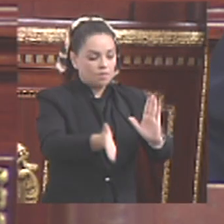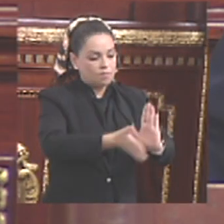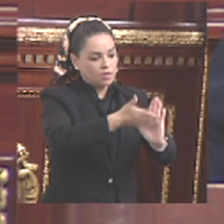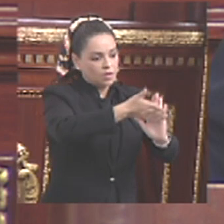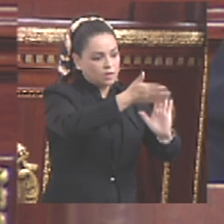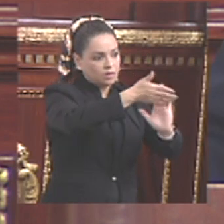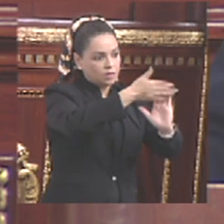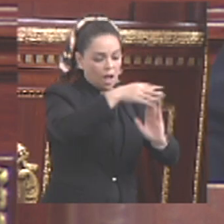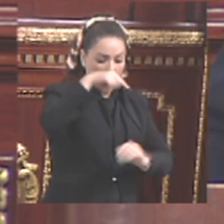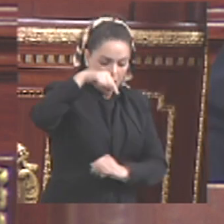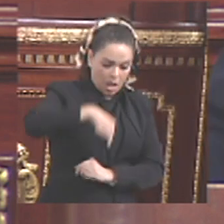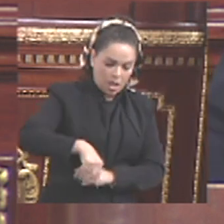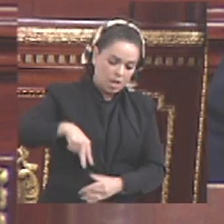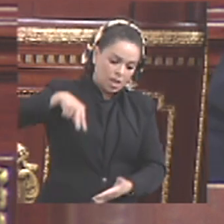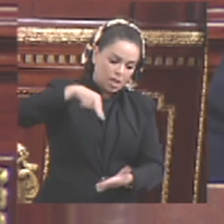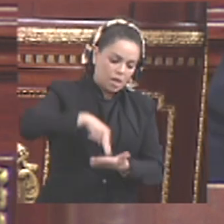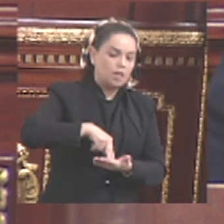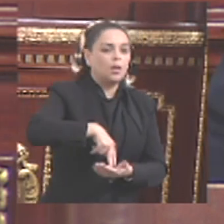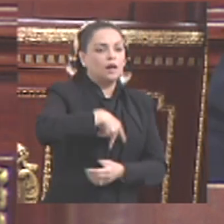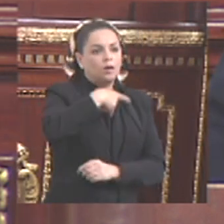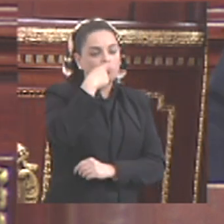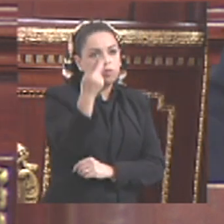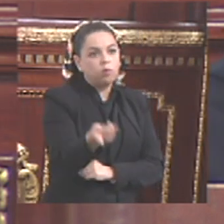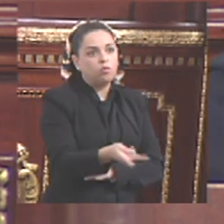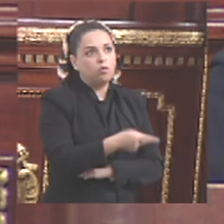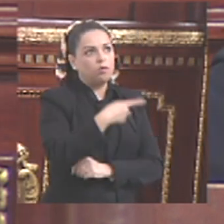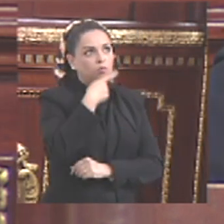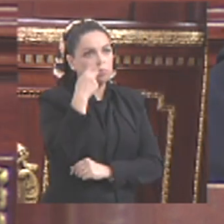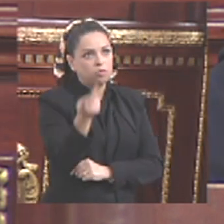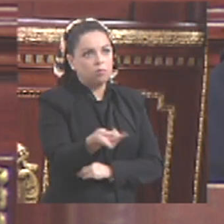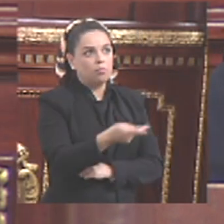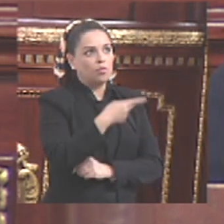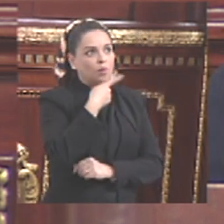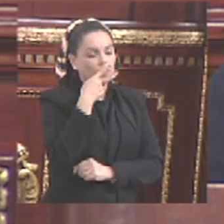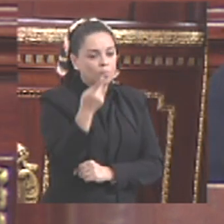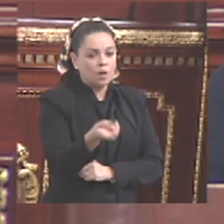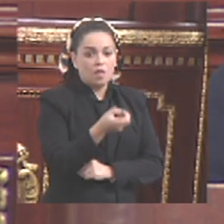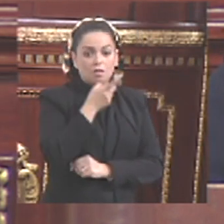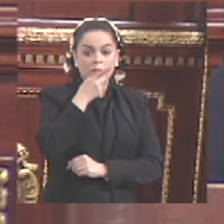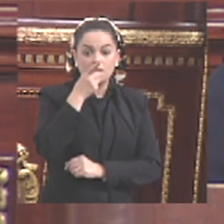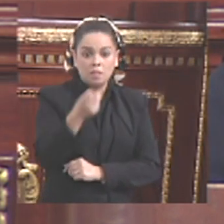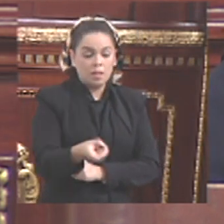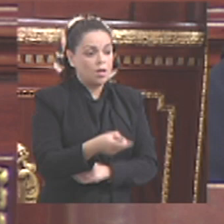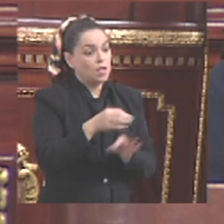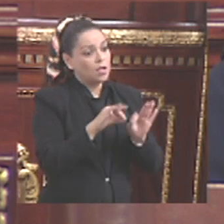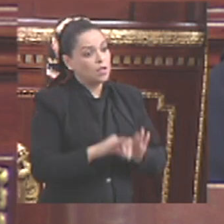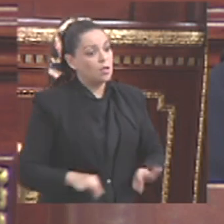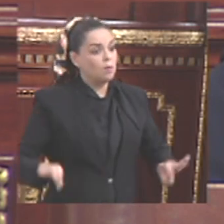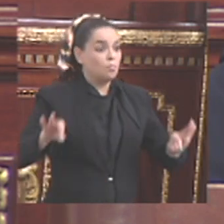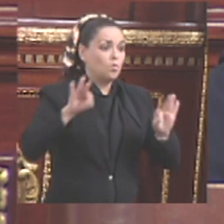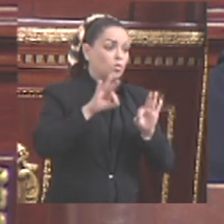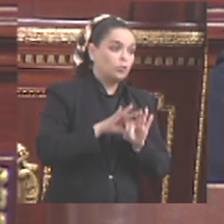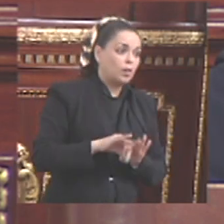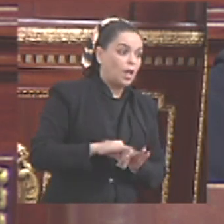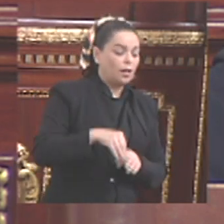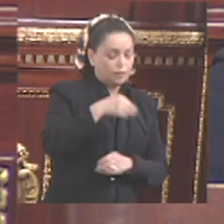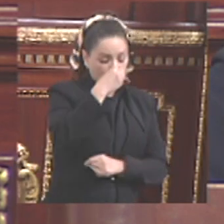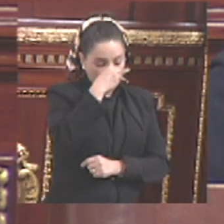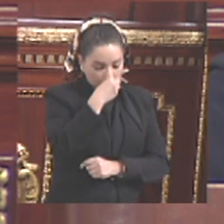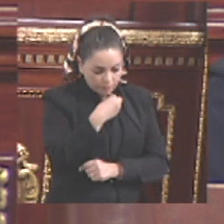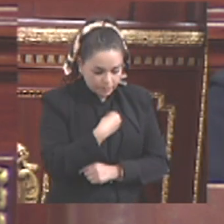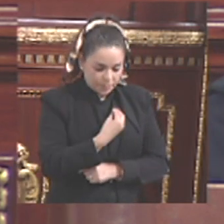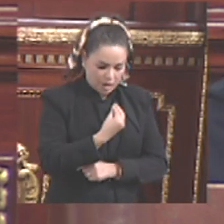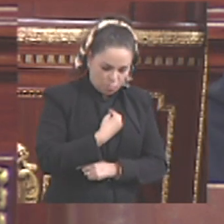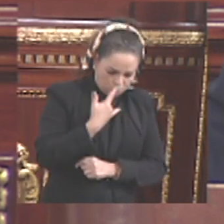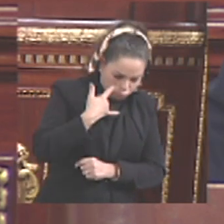dicho mucho, se ha mencionado del valor, de la resiliencia, de la organización